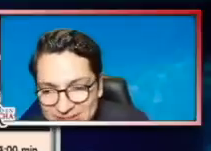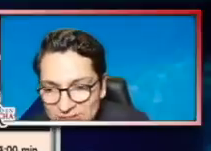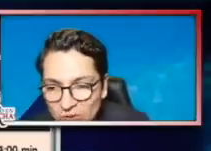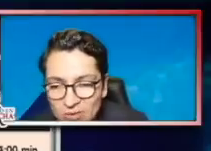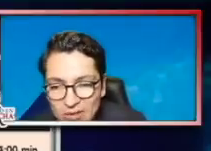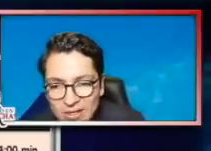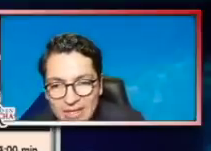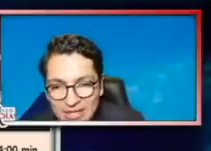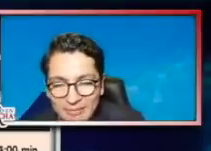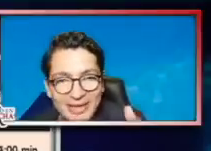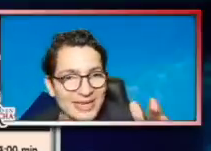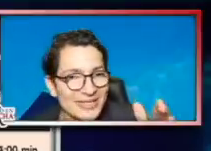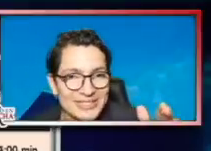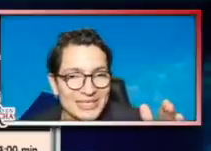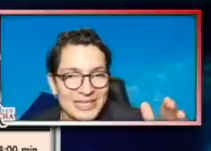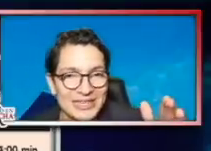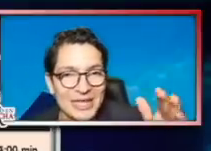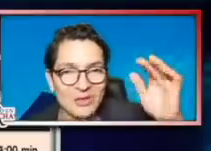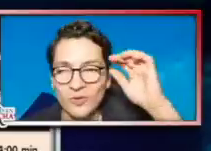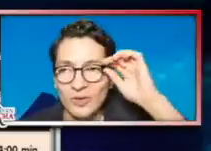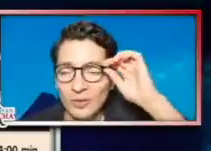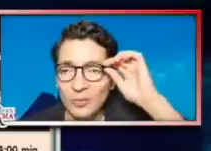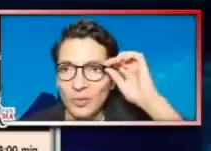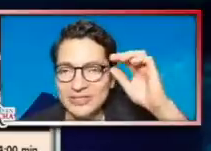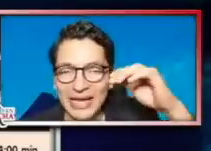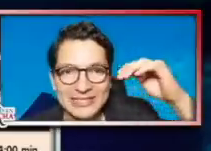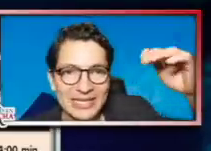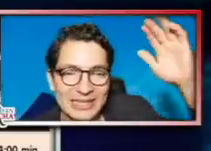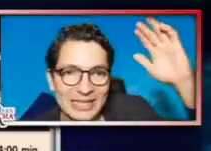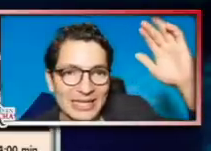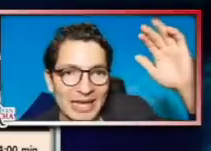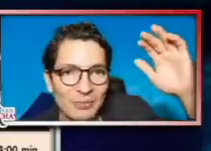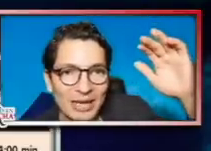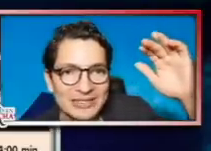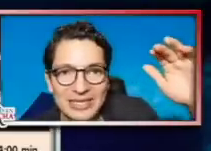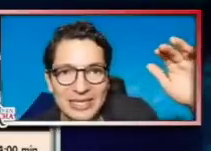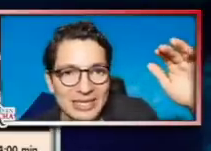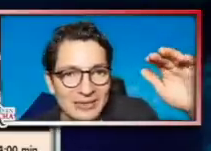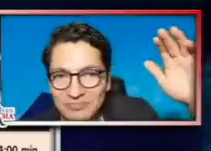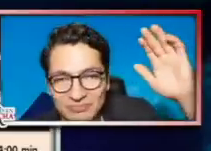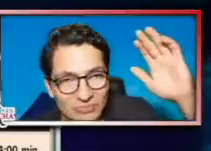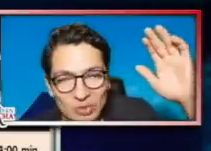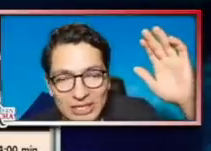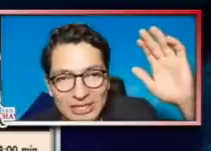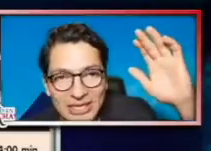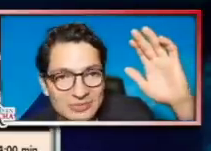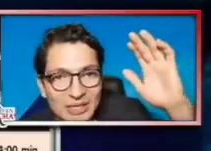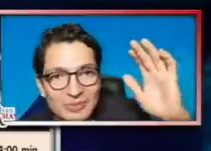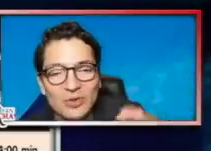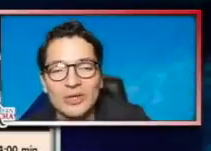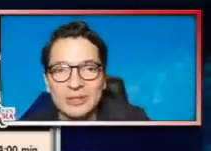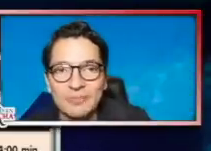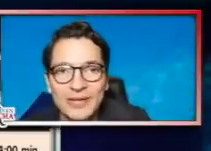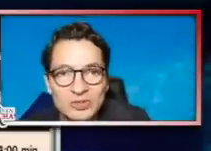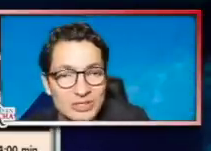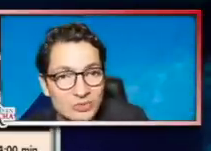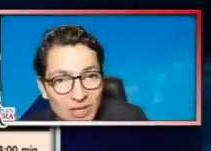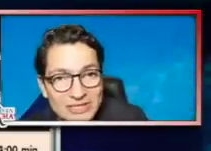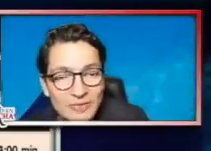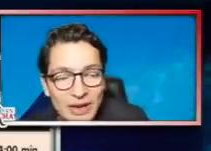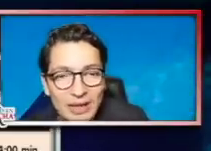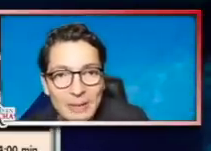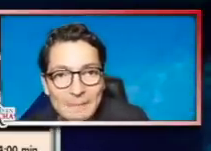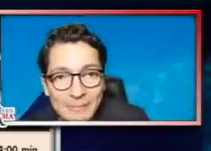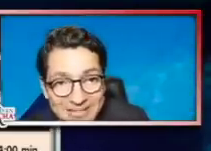esa administración imagínense que el daño Pues asciende a más de no sé Diez mil millones de pesos